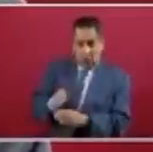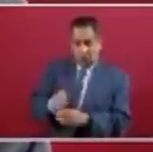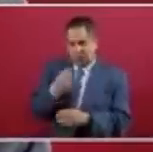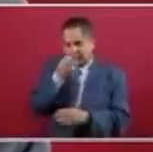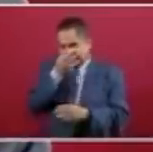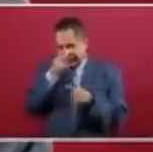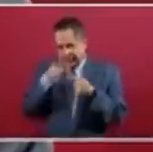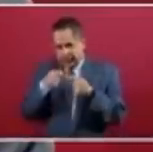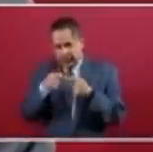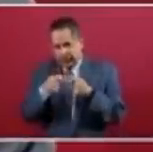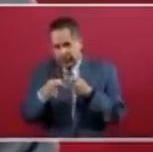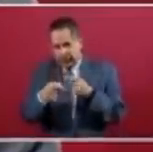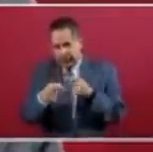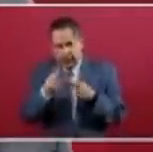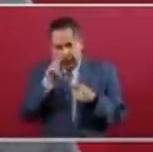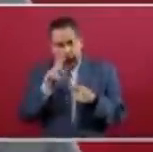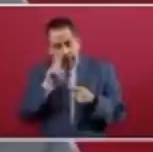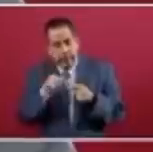plazo,